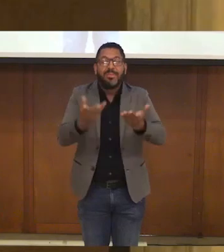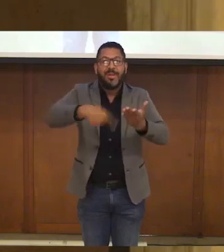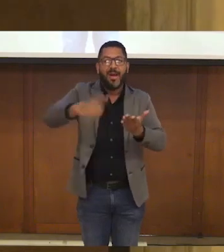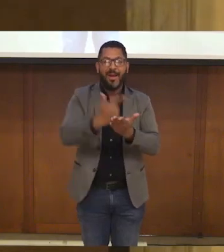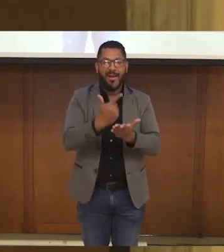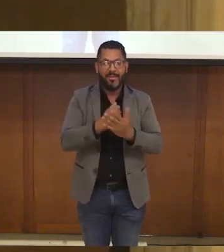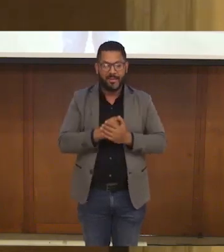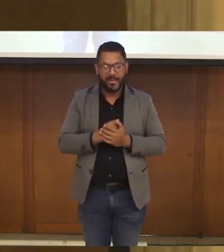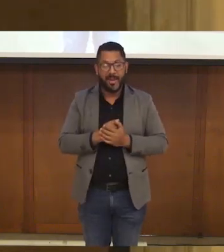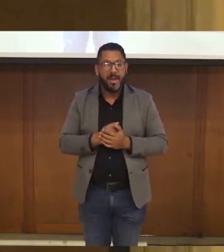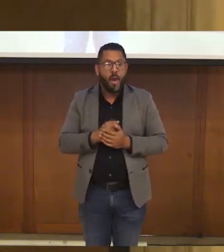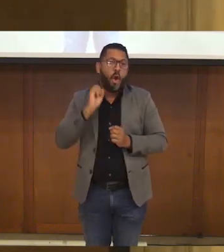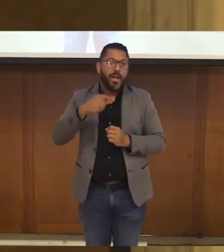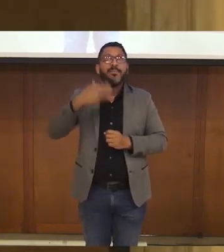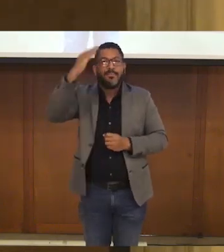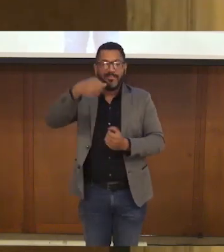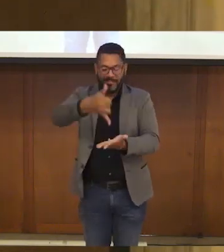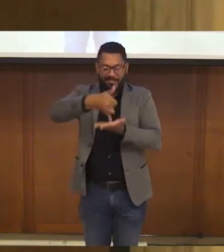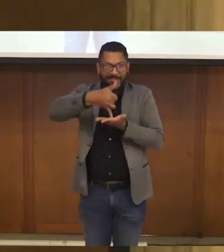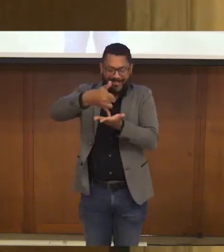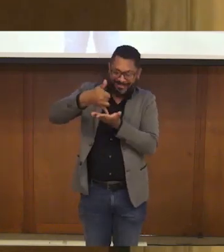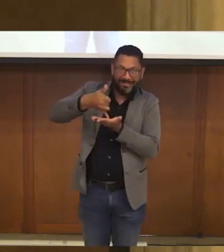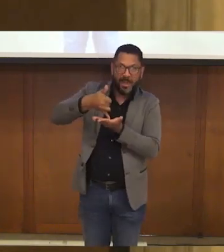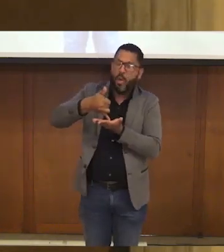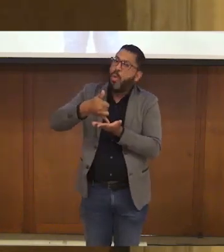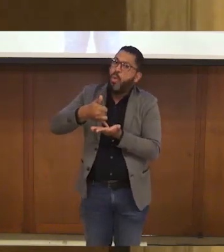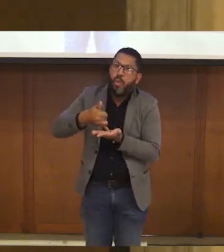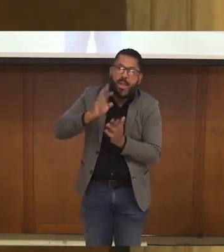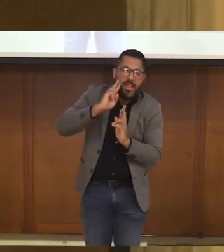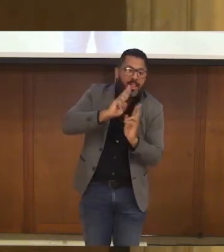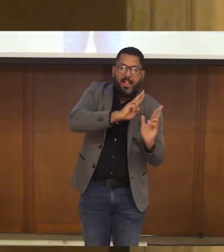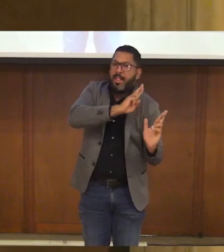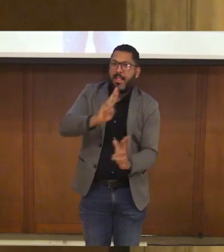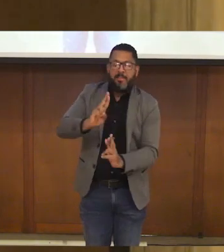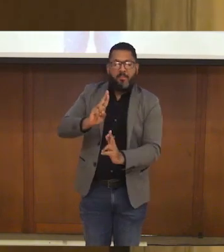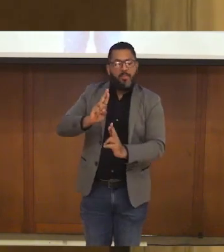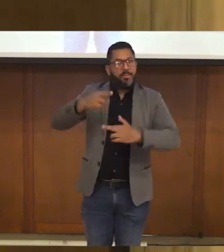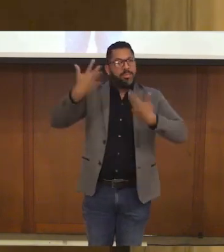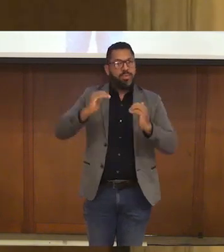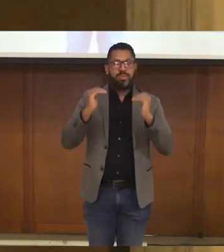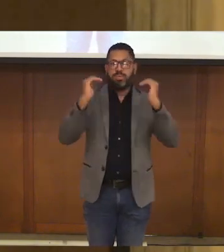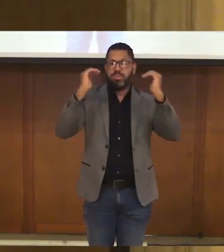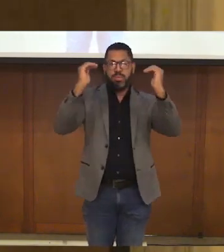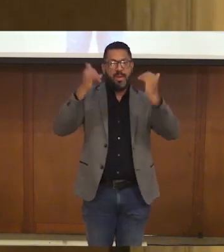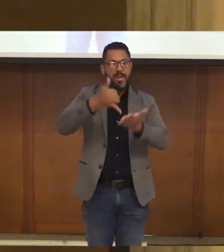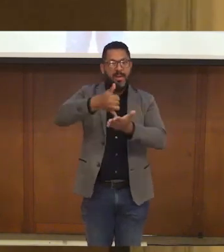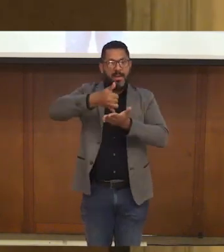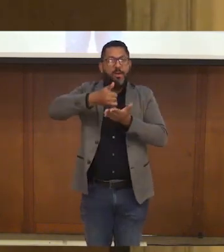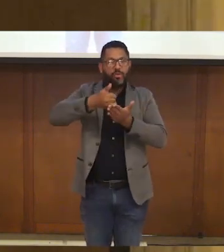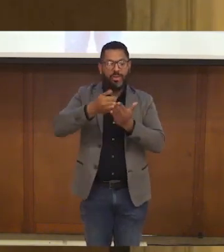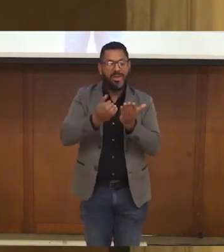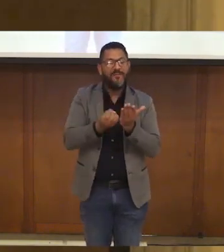la obra. Uno sabe que se gana un premio y más, un premio tan prestigioso, creo que es el más prestigioso que tiene el